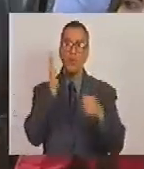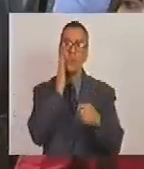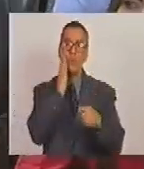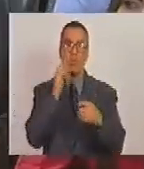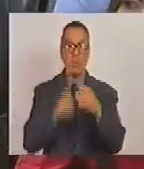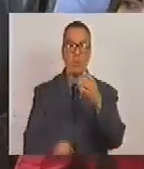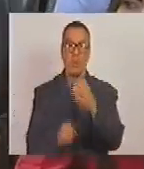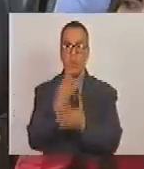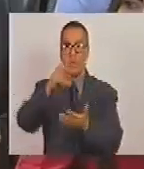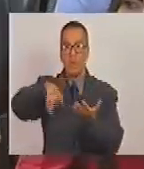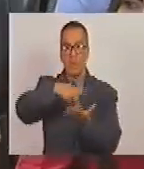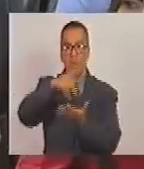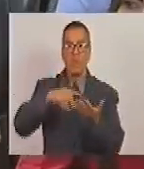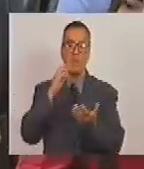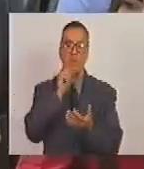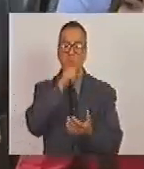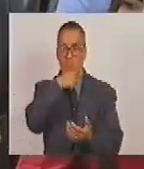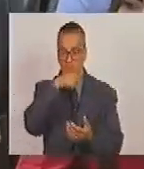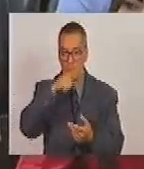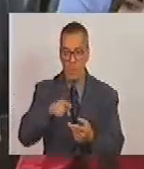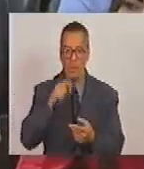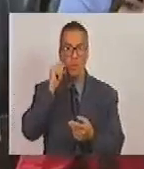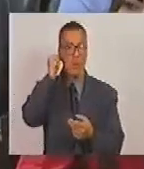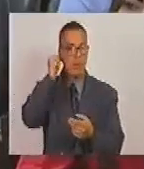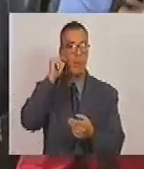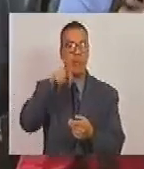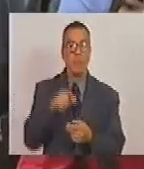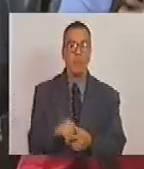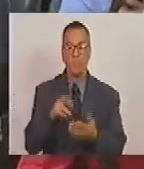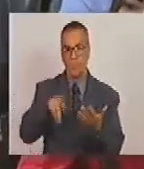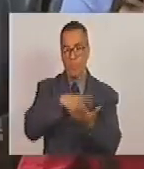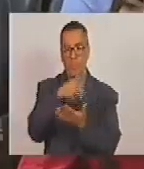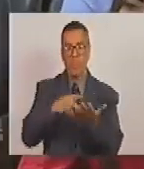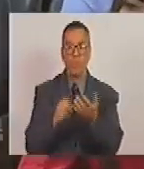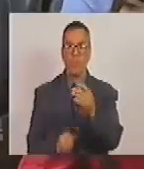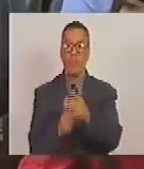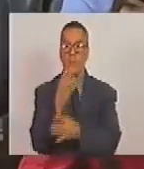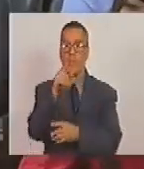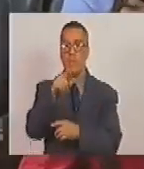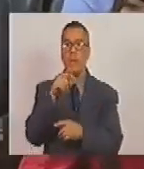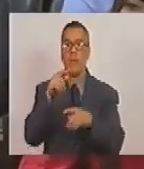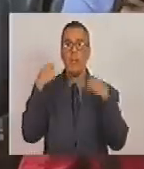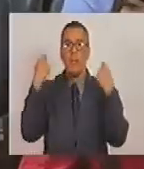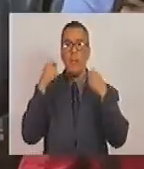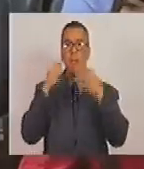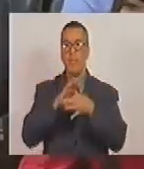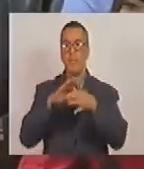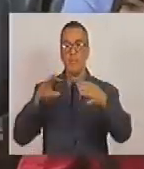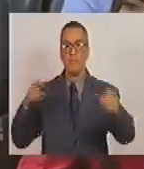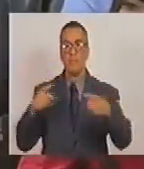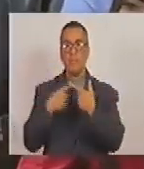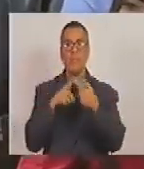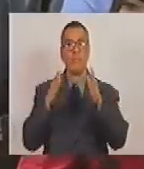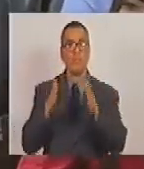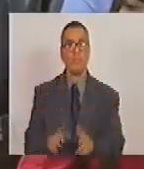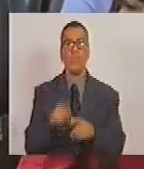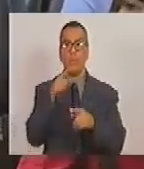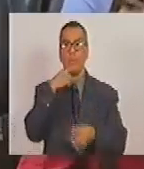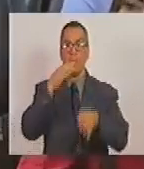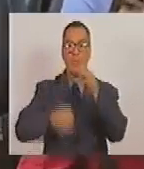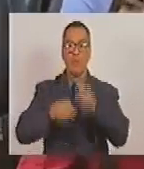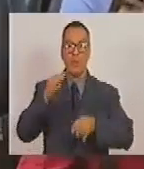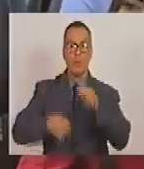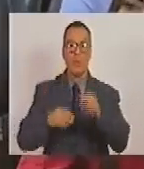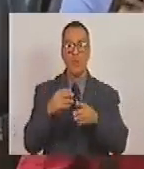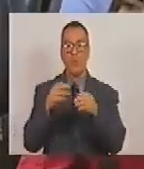de Mayo, con las abuelas de Plaza de Mayo. Hoy celebramos esa independencia pidiendo justicia